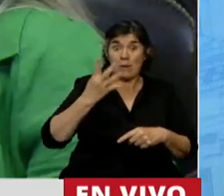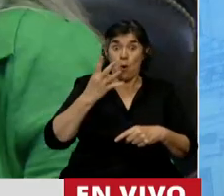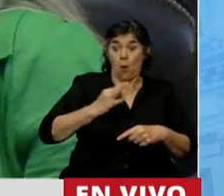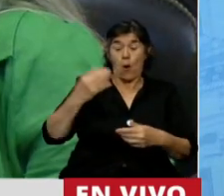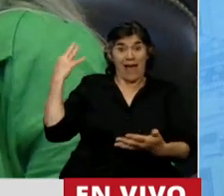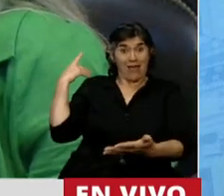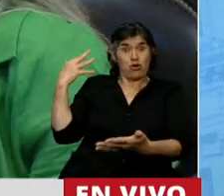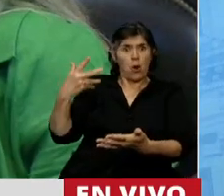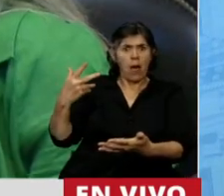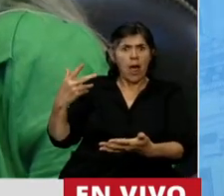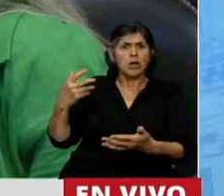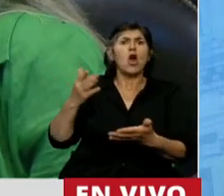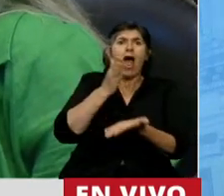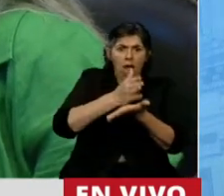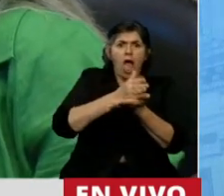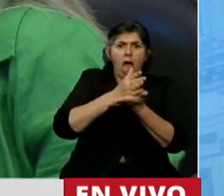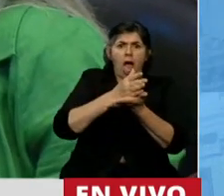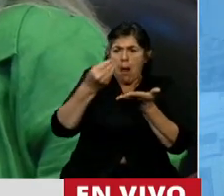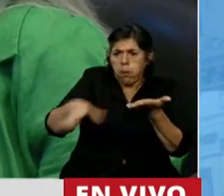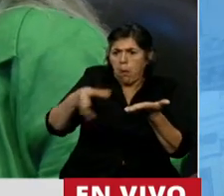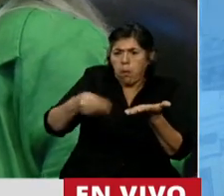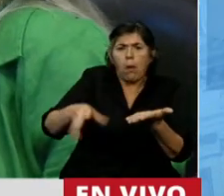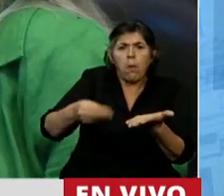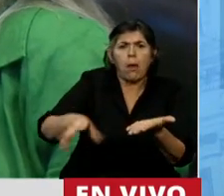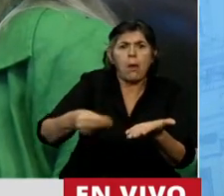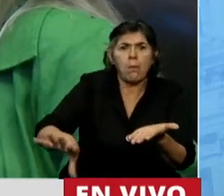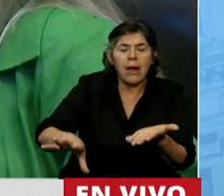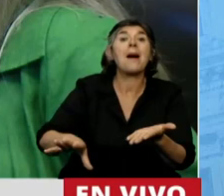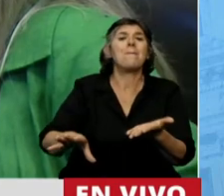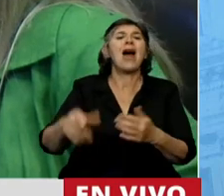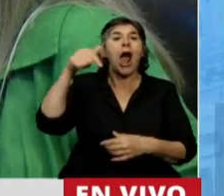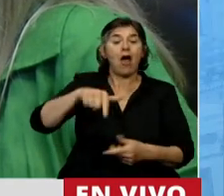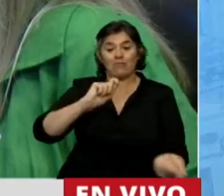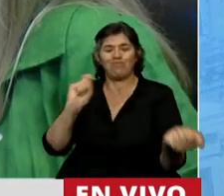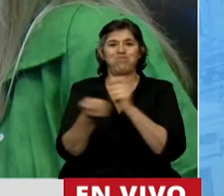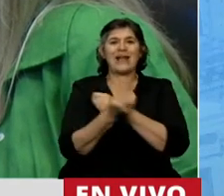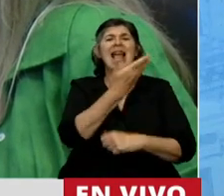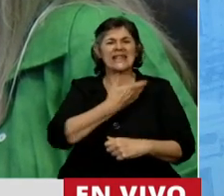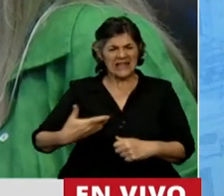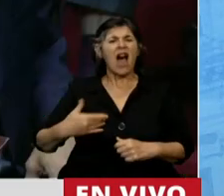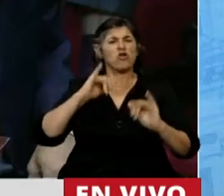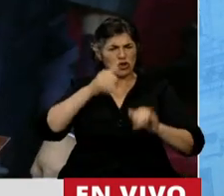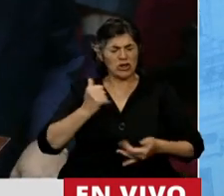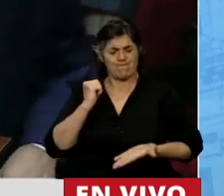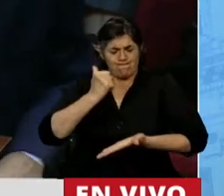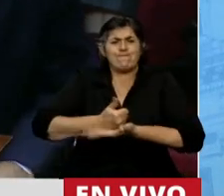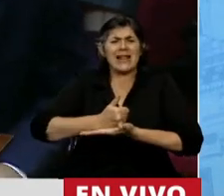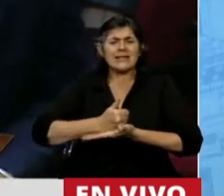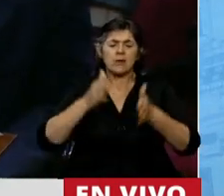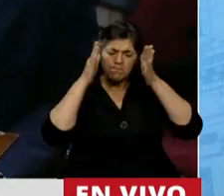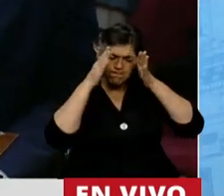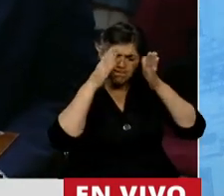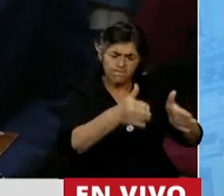cosas fuimos perdiendo derechos en el tema de la infancia pero como hay un estado que está presente que tiene una mirada de perth de